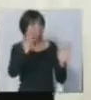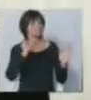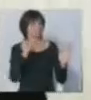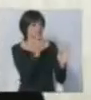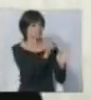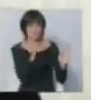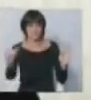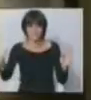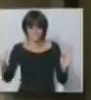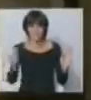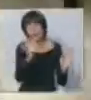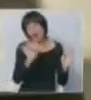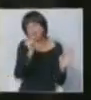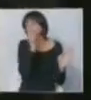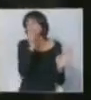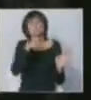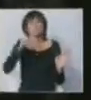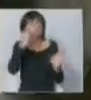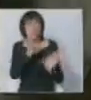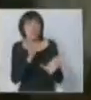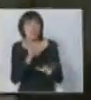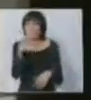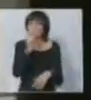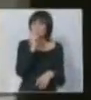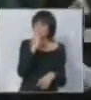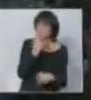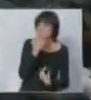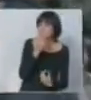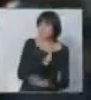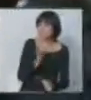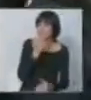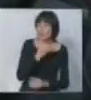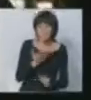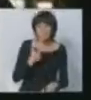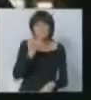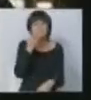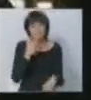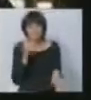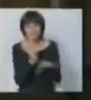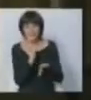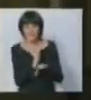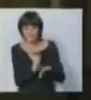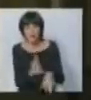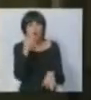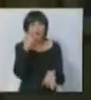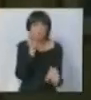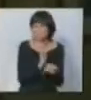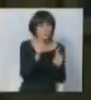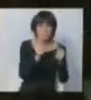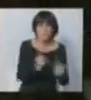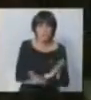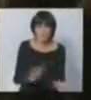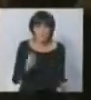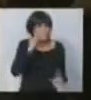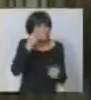mesuradamente. ¿De qué trata la serie si no la vieron? Yo no la vi. Me mata Kevin Spacey, me parece un... Es genial, tremendo, es la historia